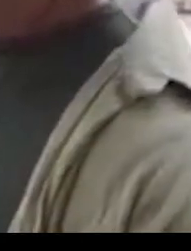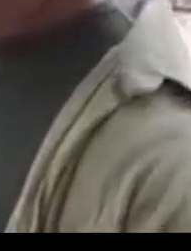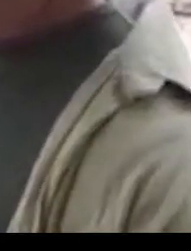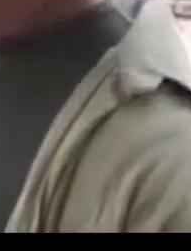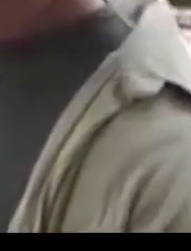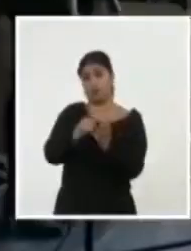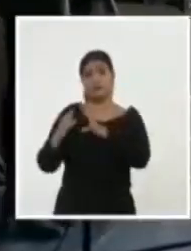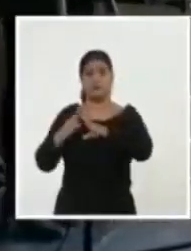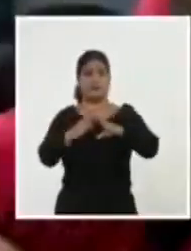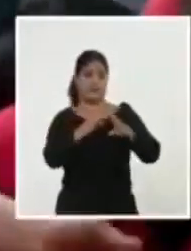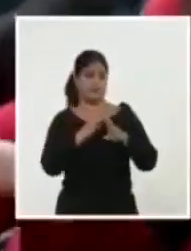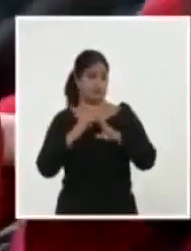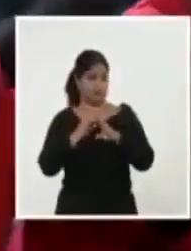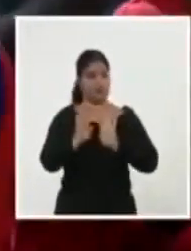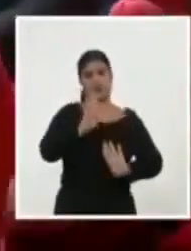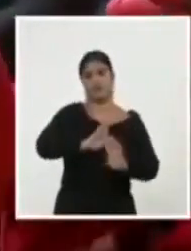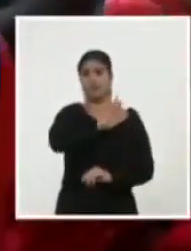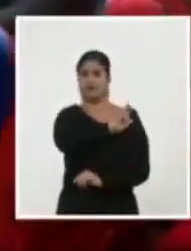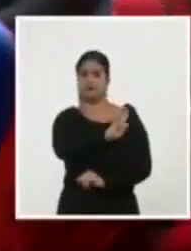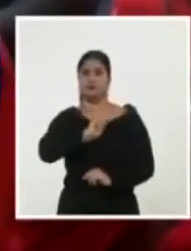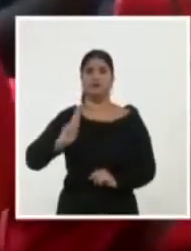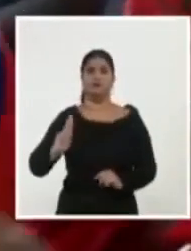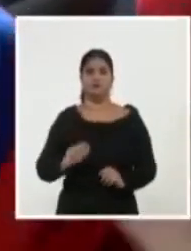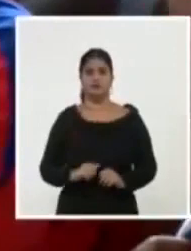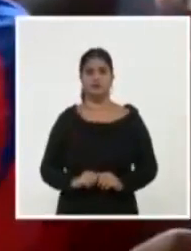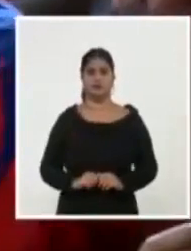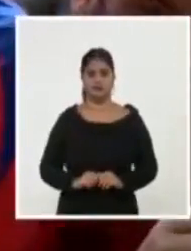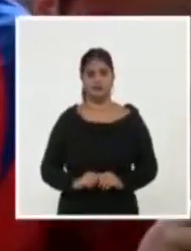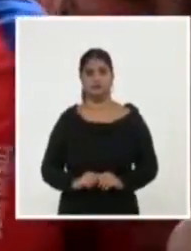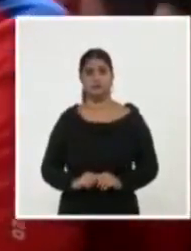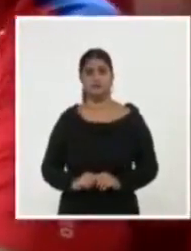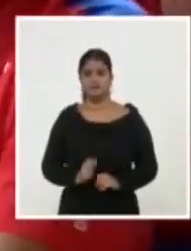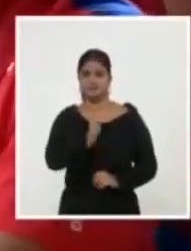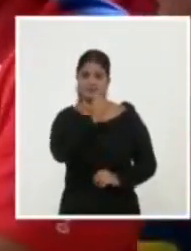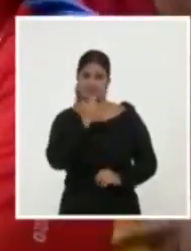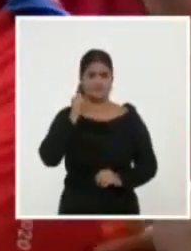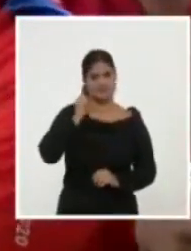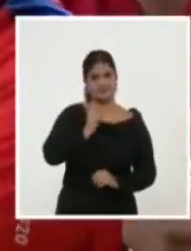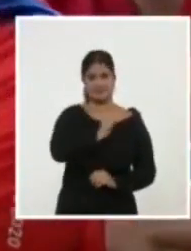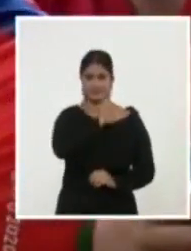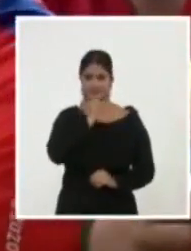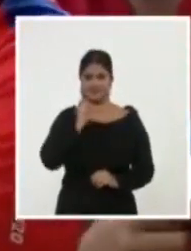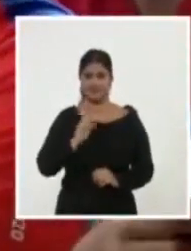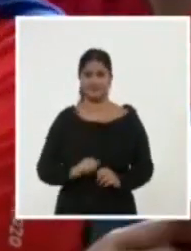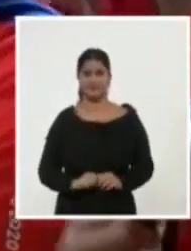de todo nuestro país. Asumiré que soy el heredero,